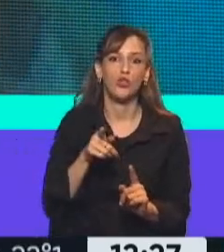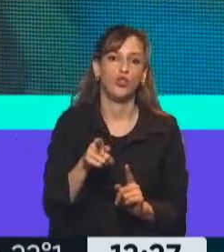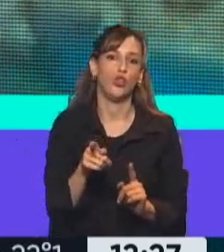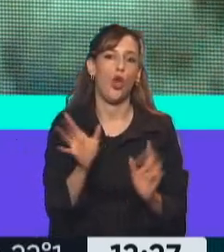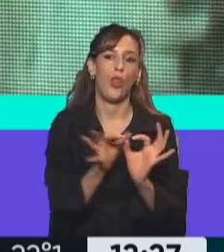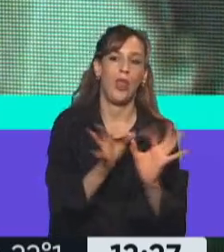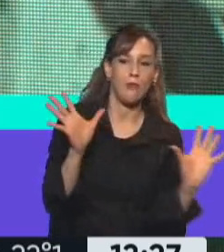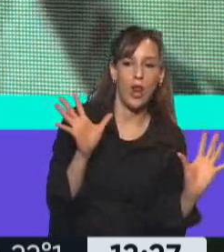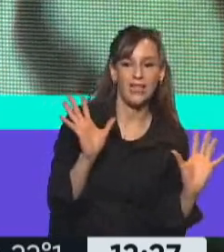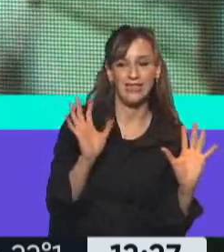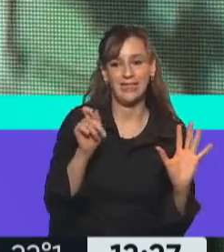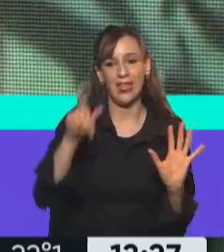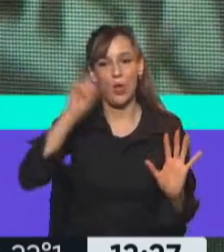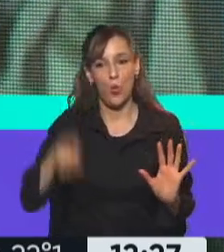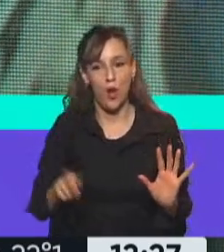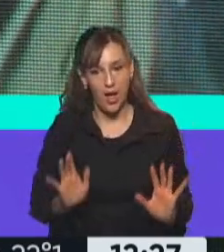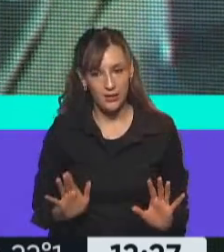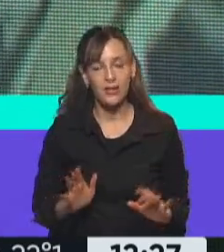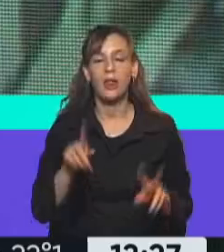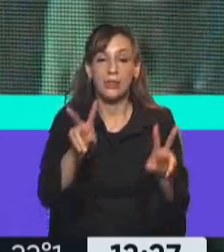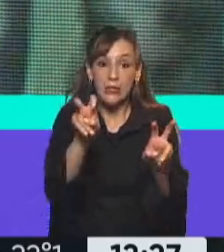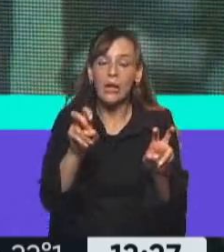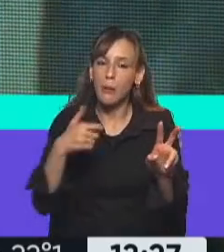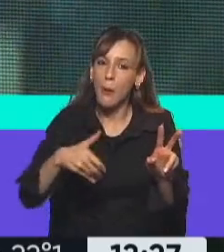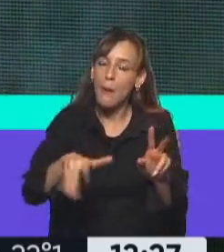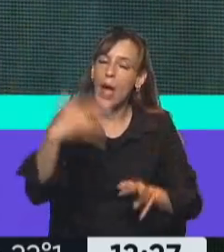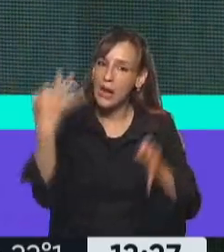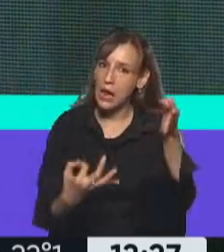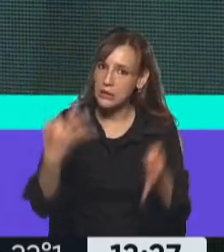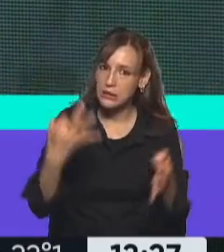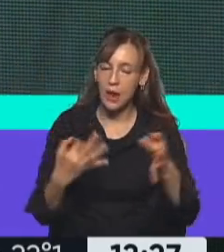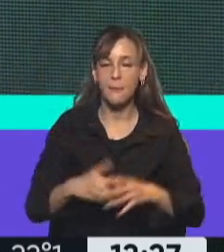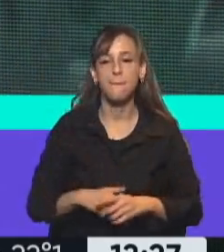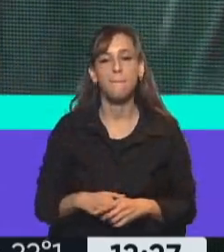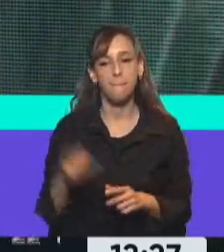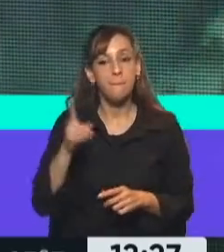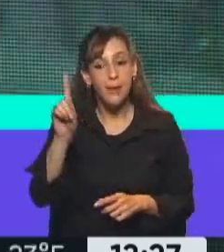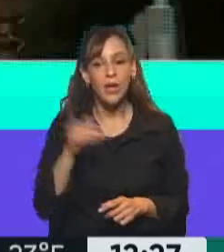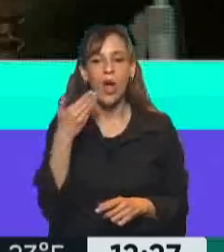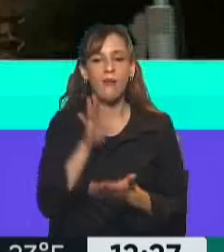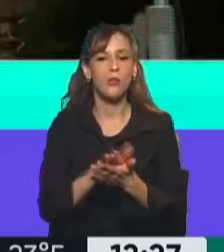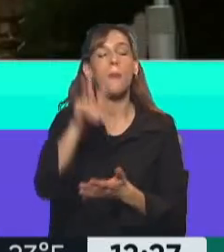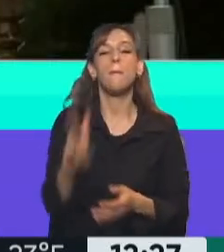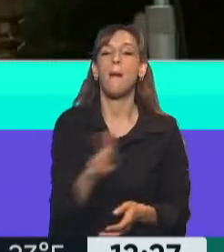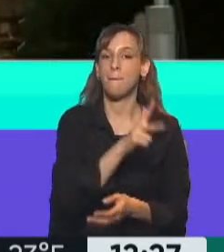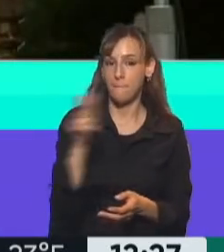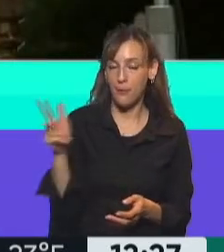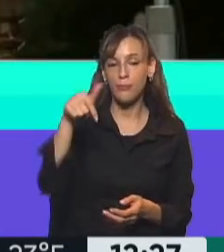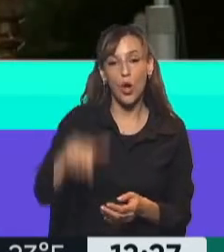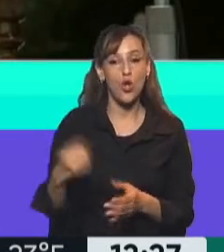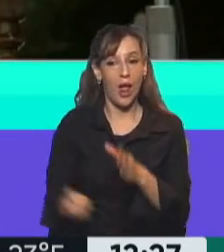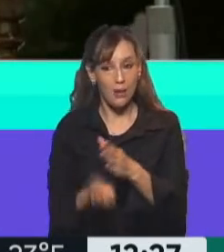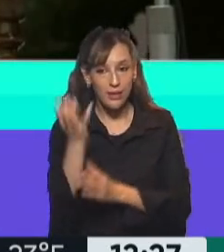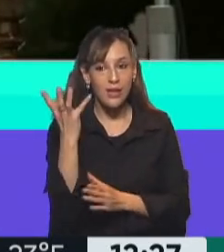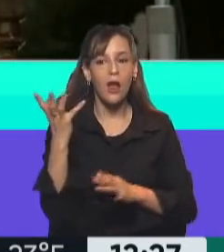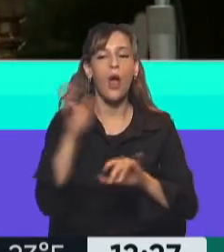tan democrático de Ucrania. Así que bueno, es un tema para analizar. Pero bueno, volviendo al tema del Papa, esta mañana se difundió un